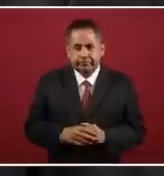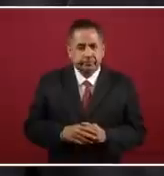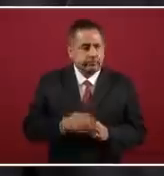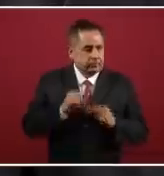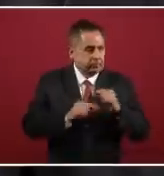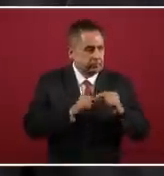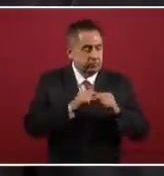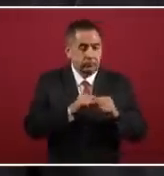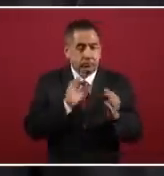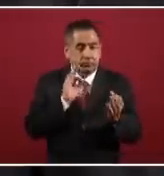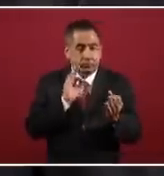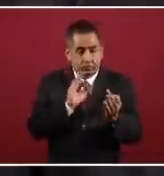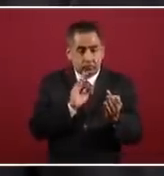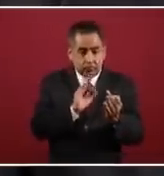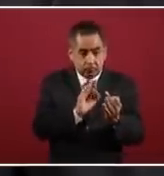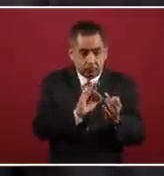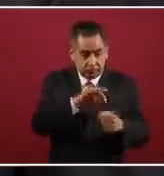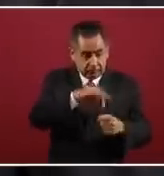exacerbando, se van